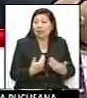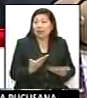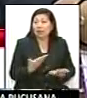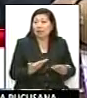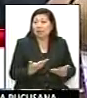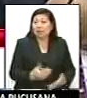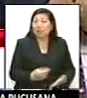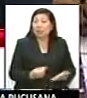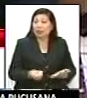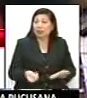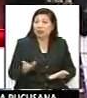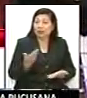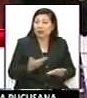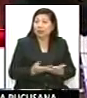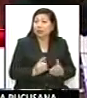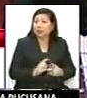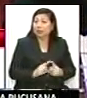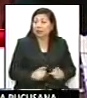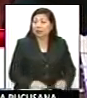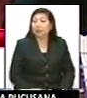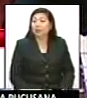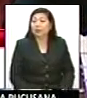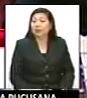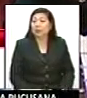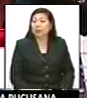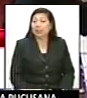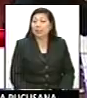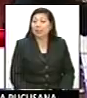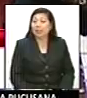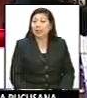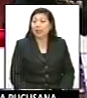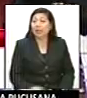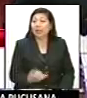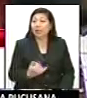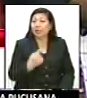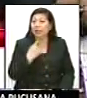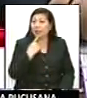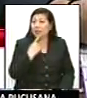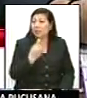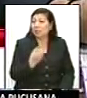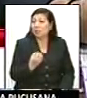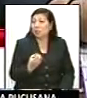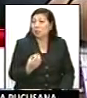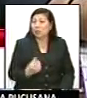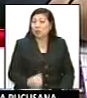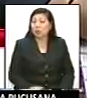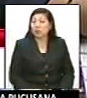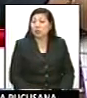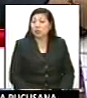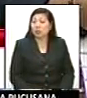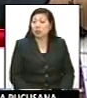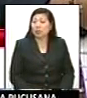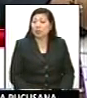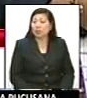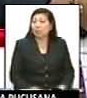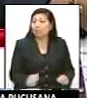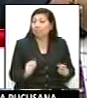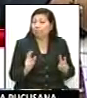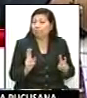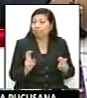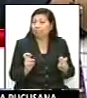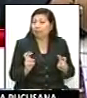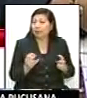habiendo escrito cosas diferentes, en perspectivas diferentes. Y eso dice mucho de el tema que